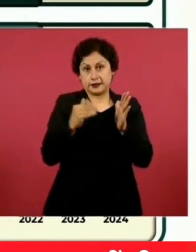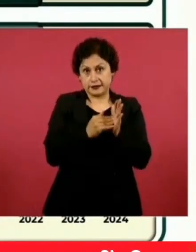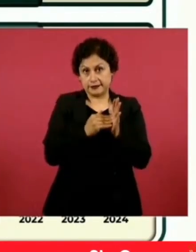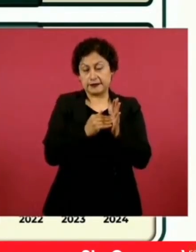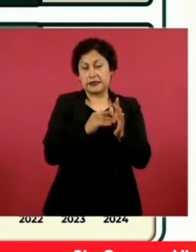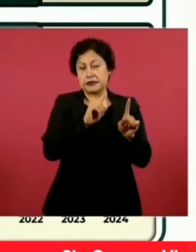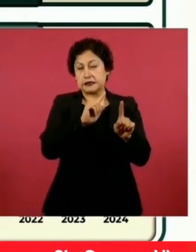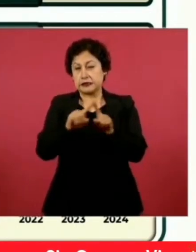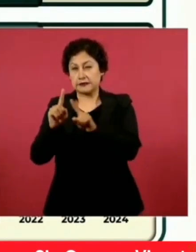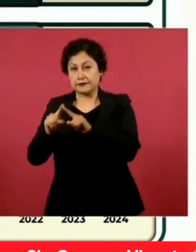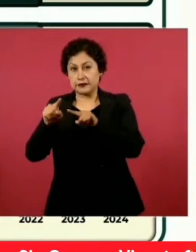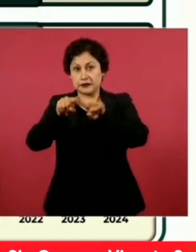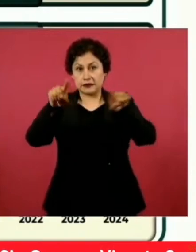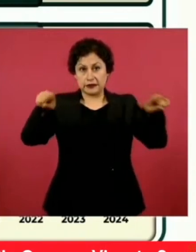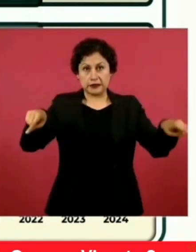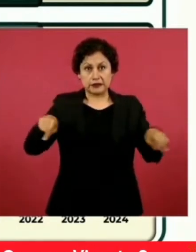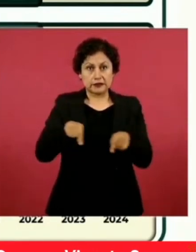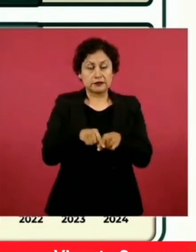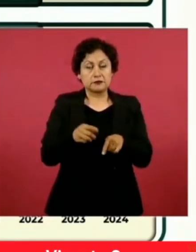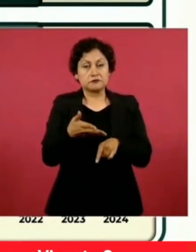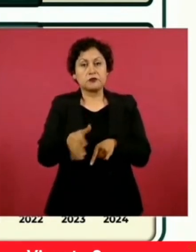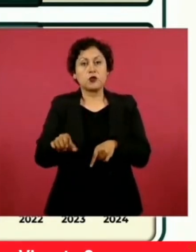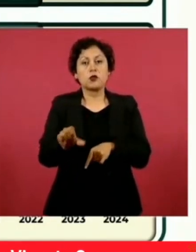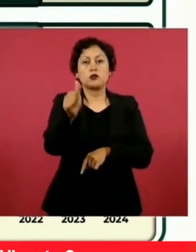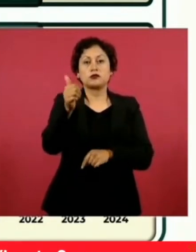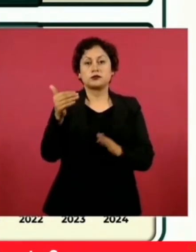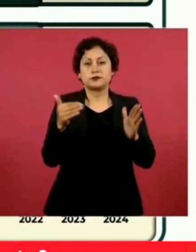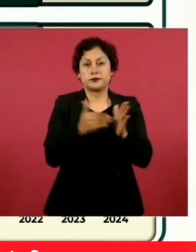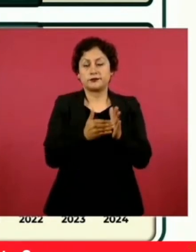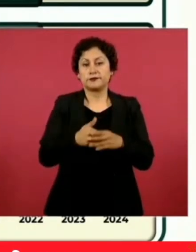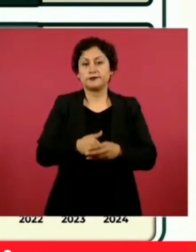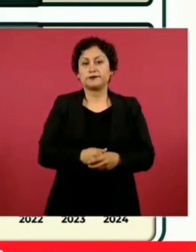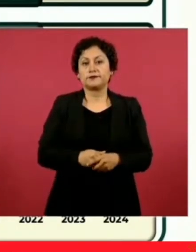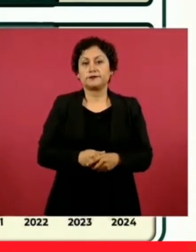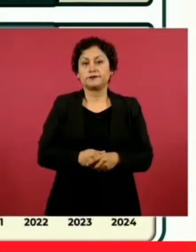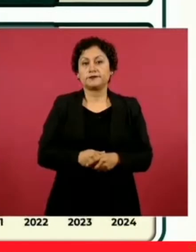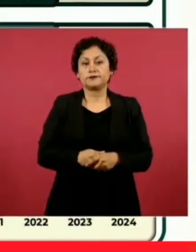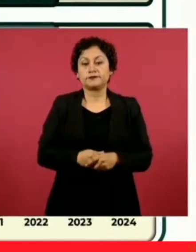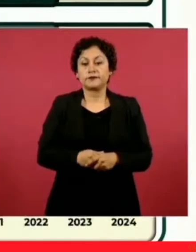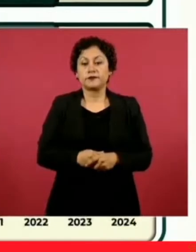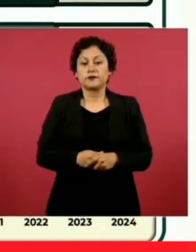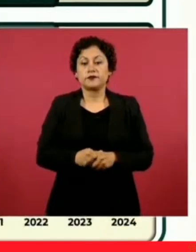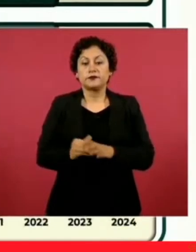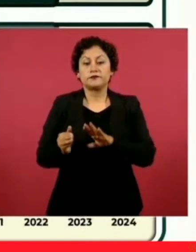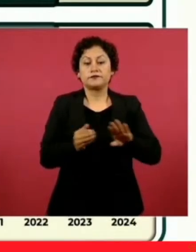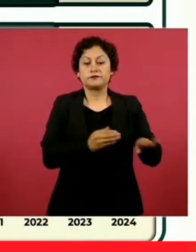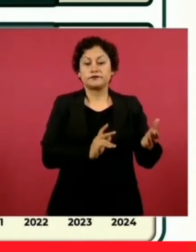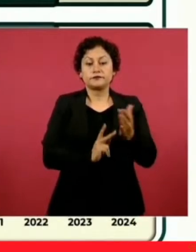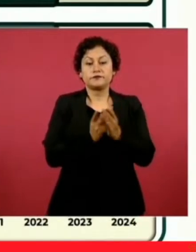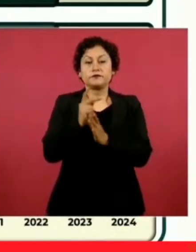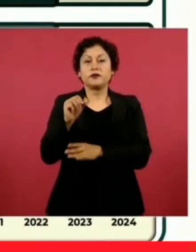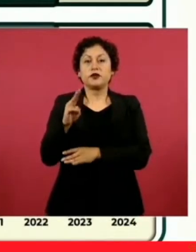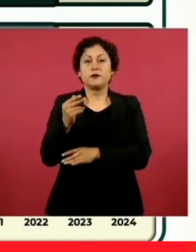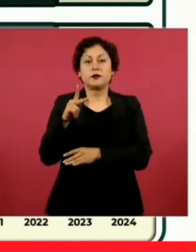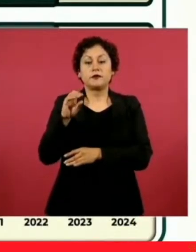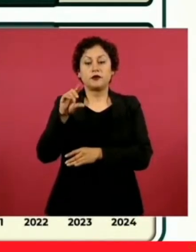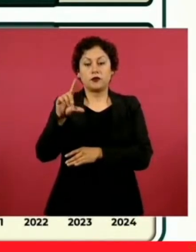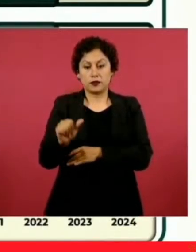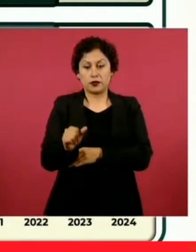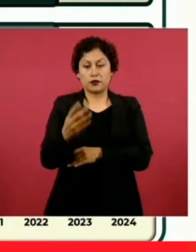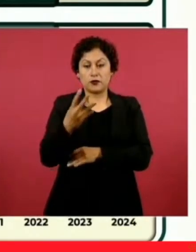en más de 11,000 hectáreas la que sigue Amapola 462